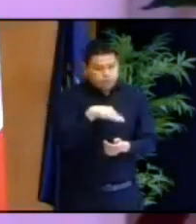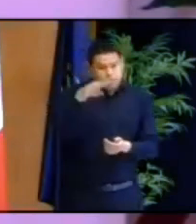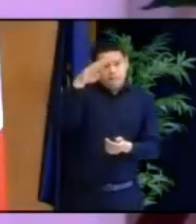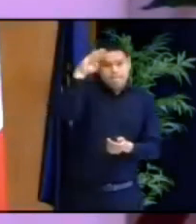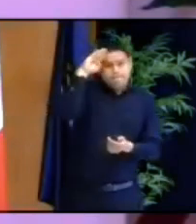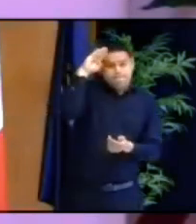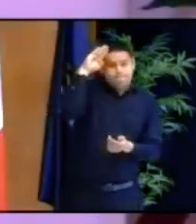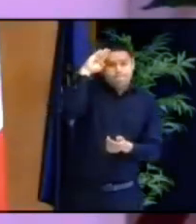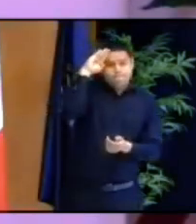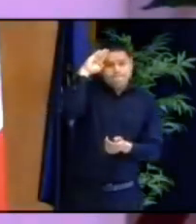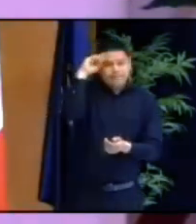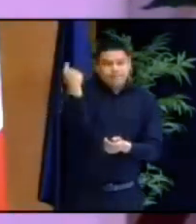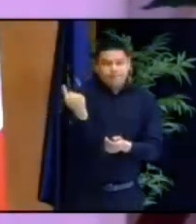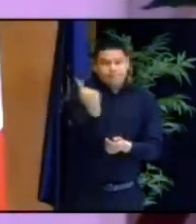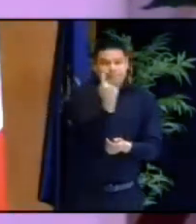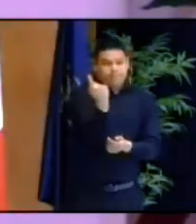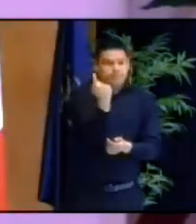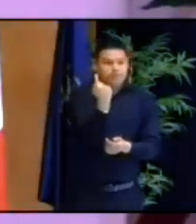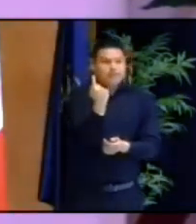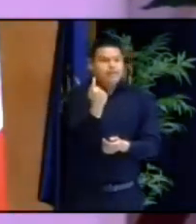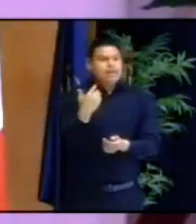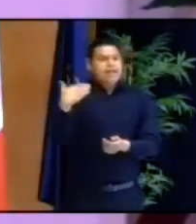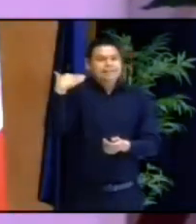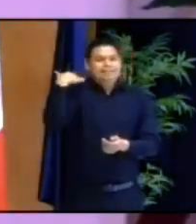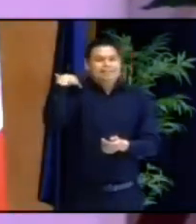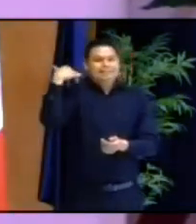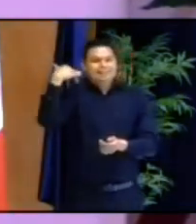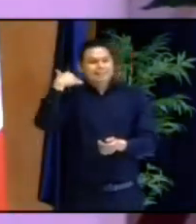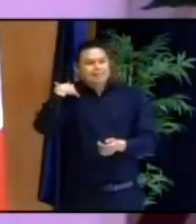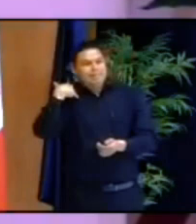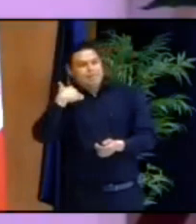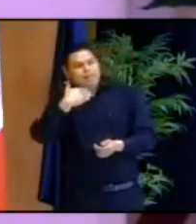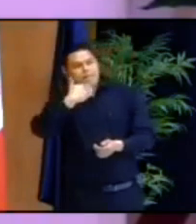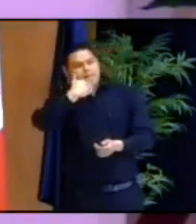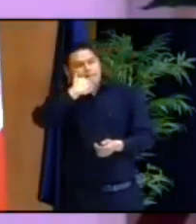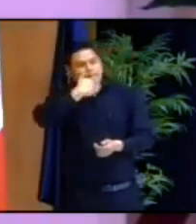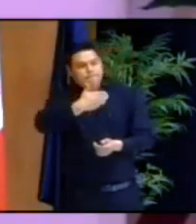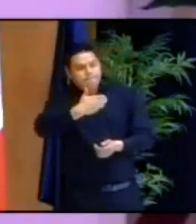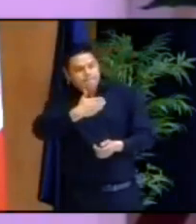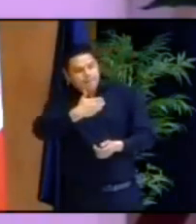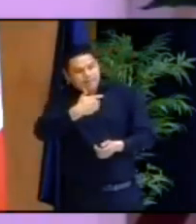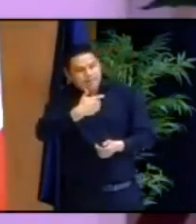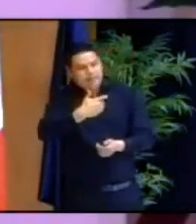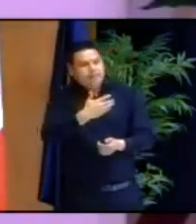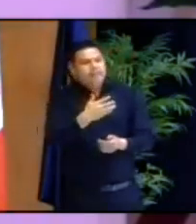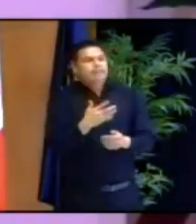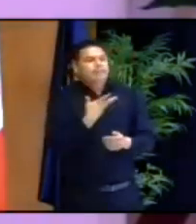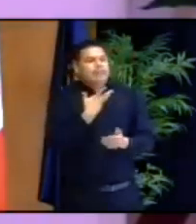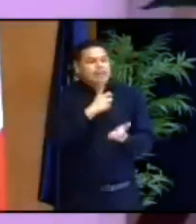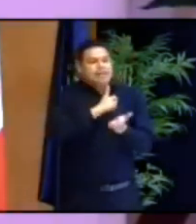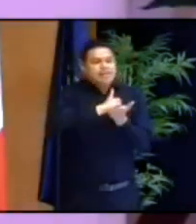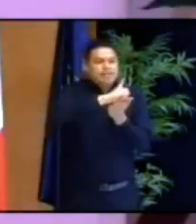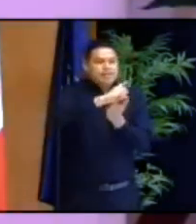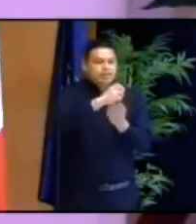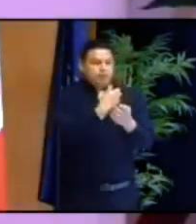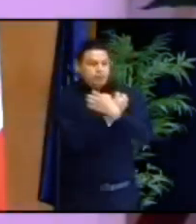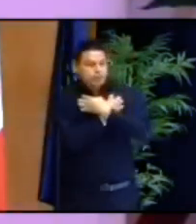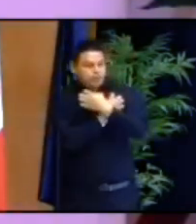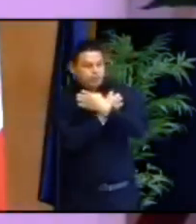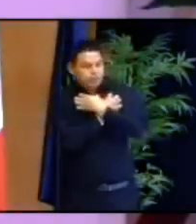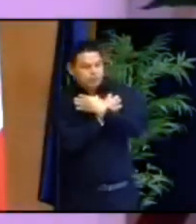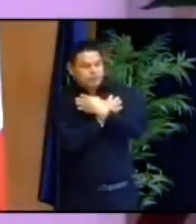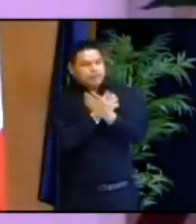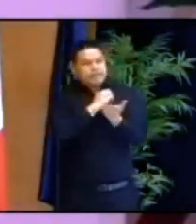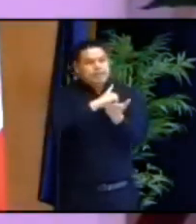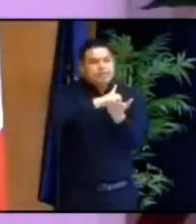considero que el llamado estado de bienestar tiene que garantizar el derecho a la educación y el